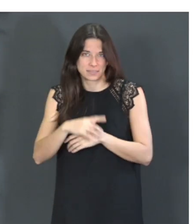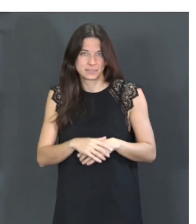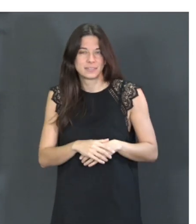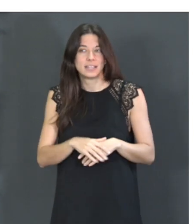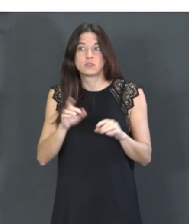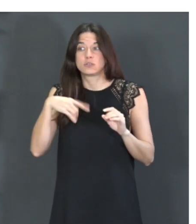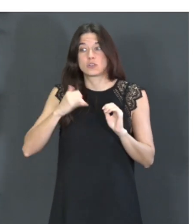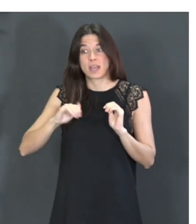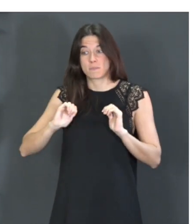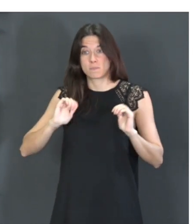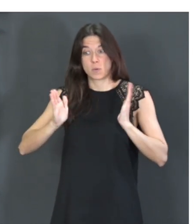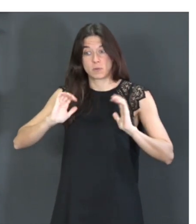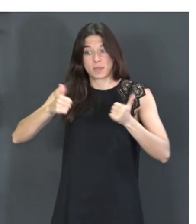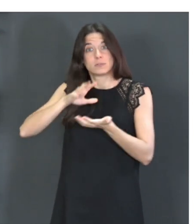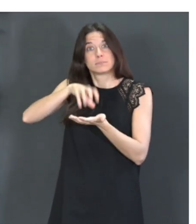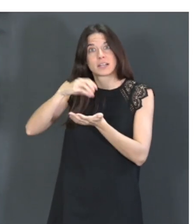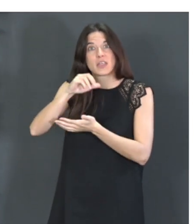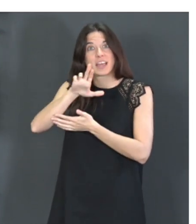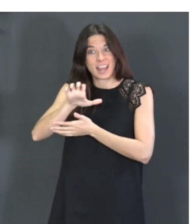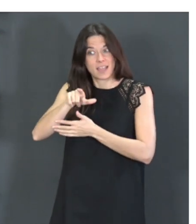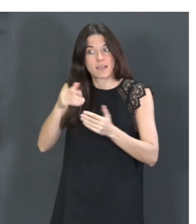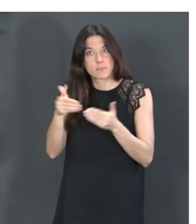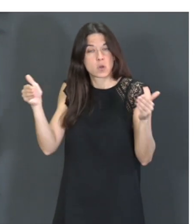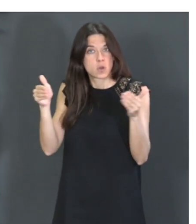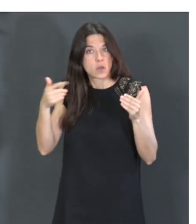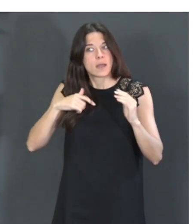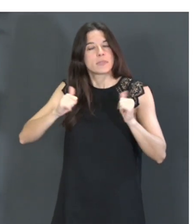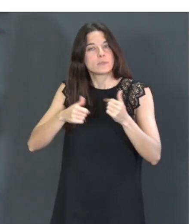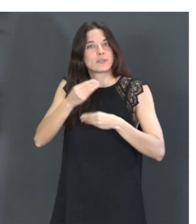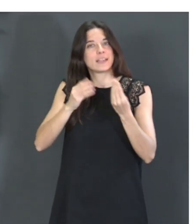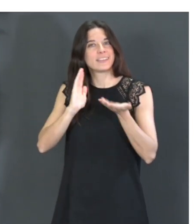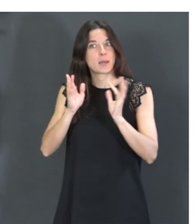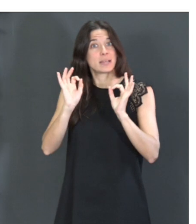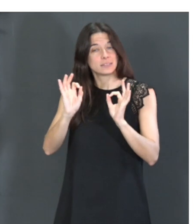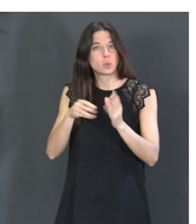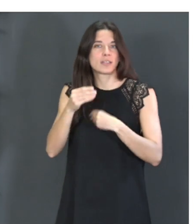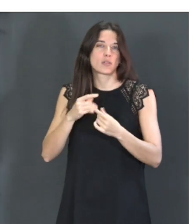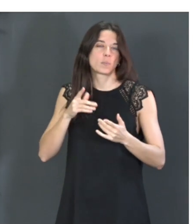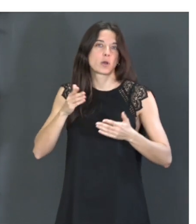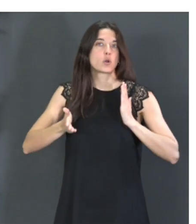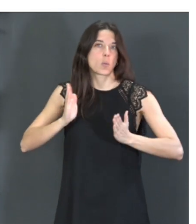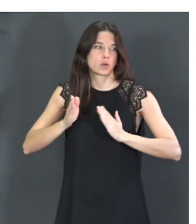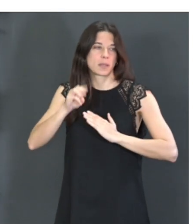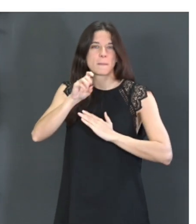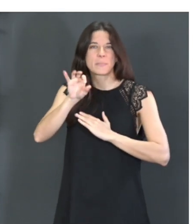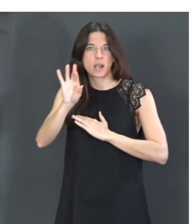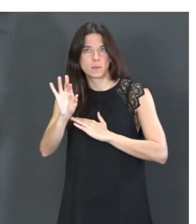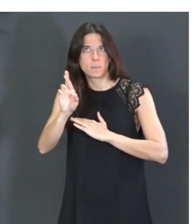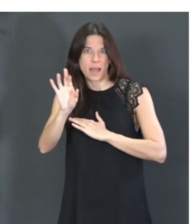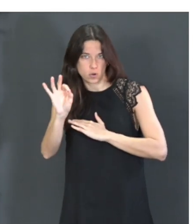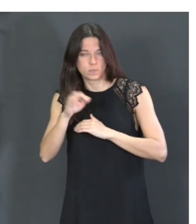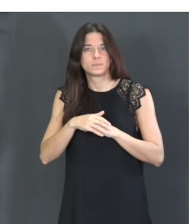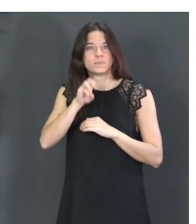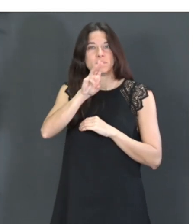del centro pudiendo utilizar y desarrollar estas terapias utilizando el robot Paro. El robot Paro, como